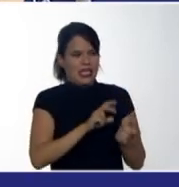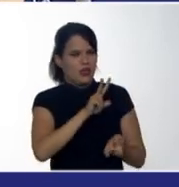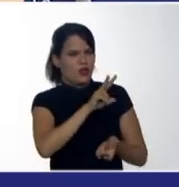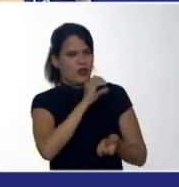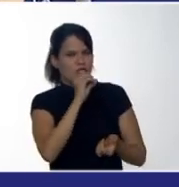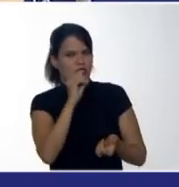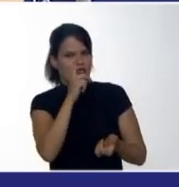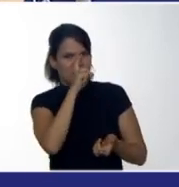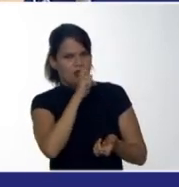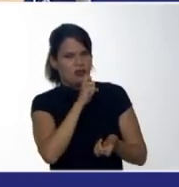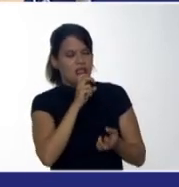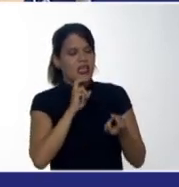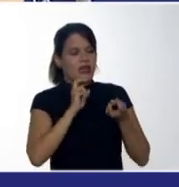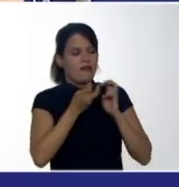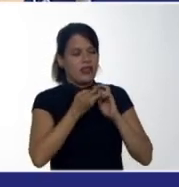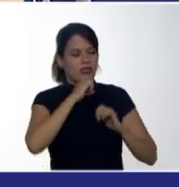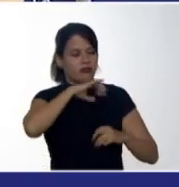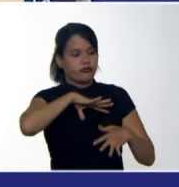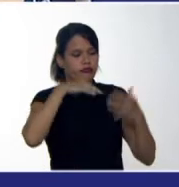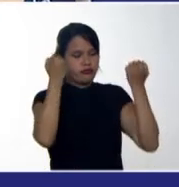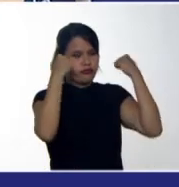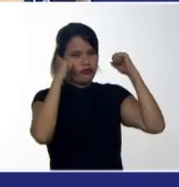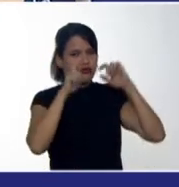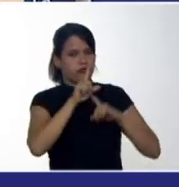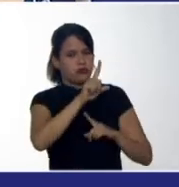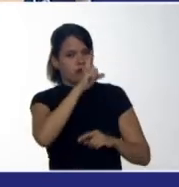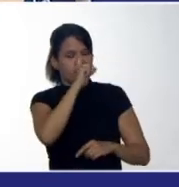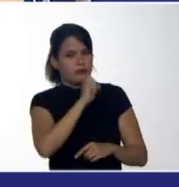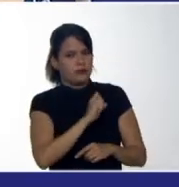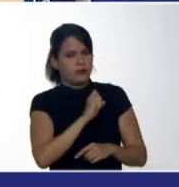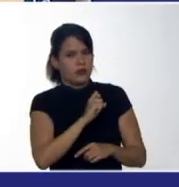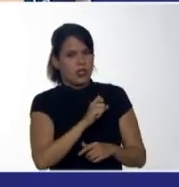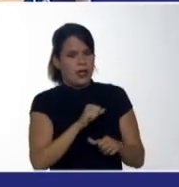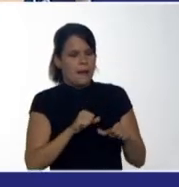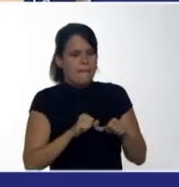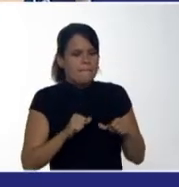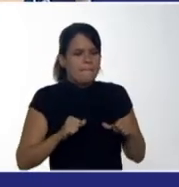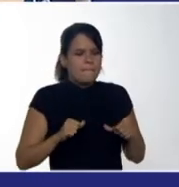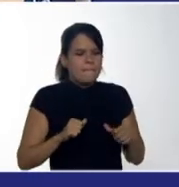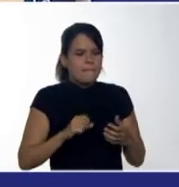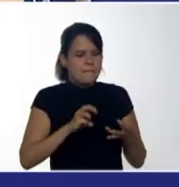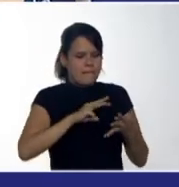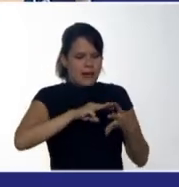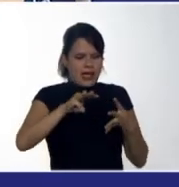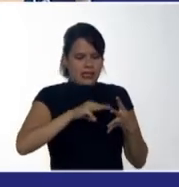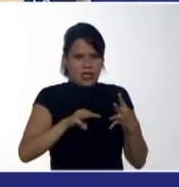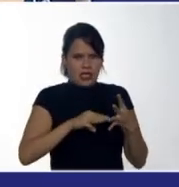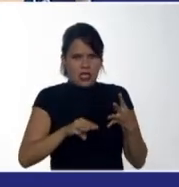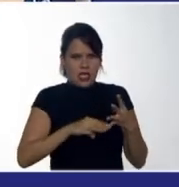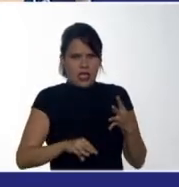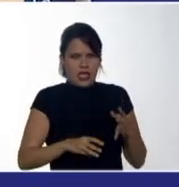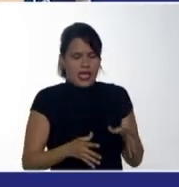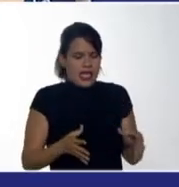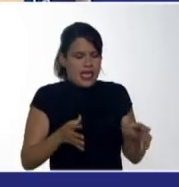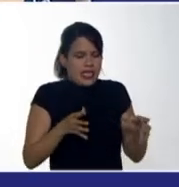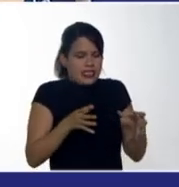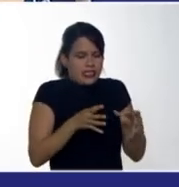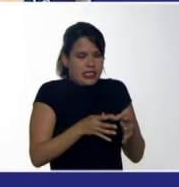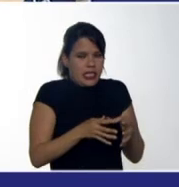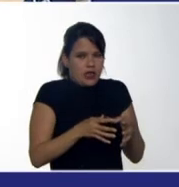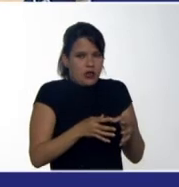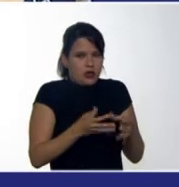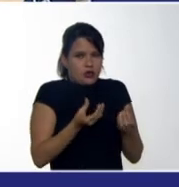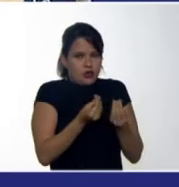Referentes teórico-prácticos, para primer año tenemos materia, estados de agregación molecular y propiedades, sustancias